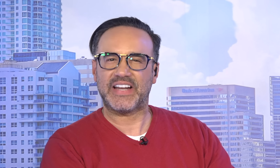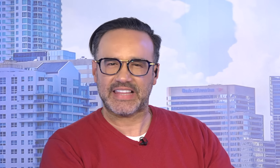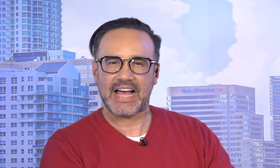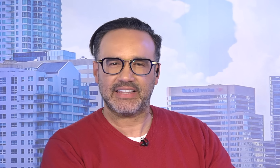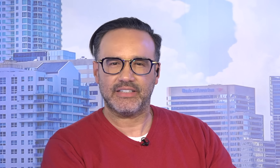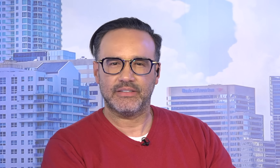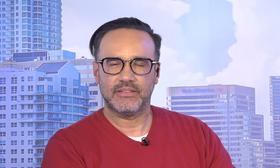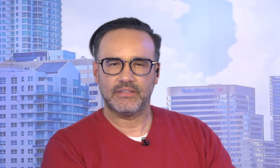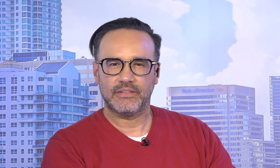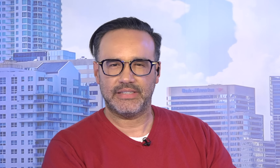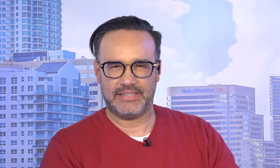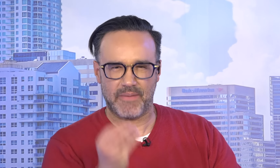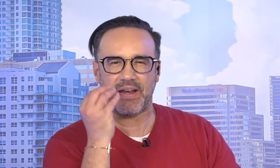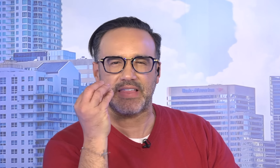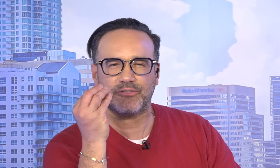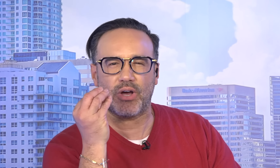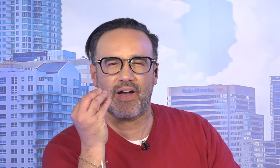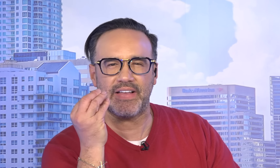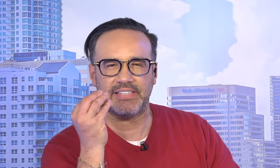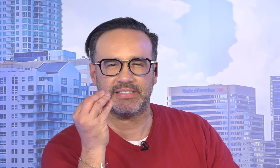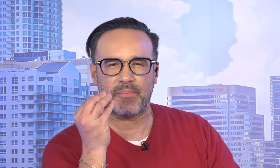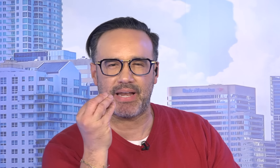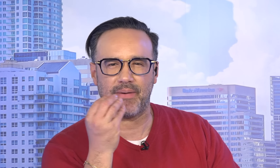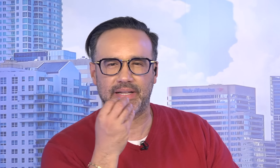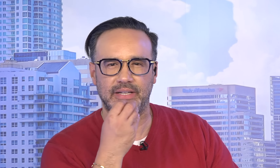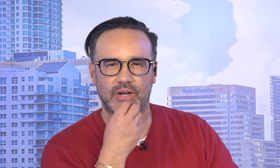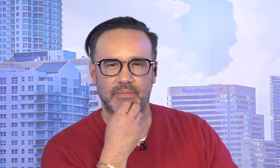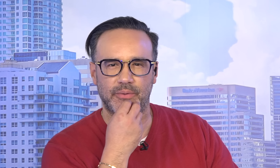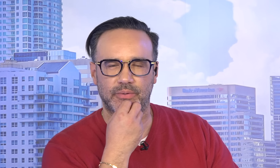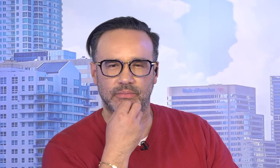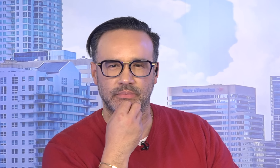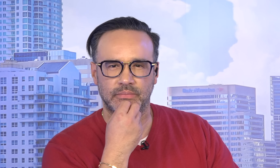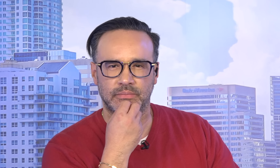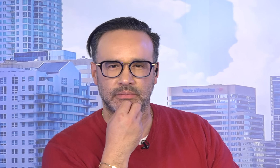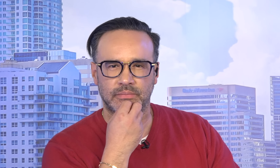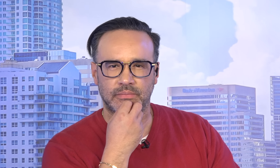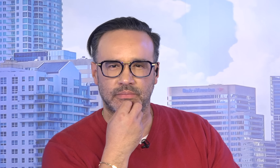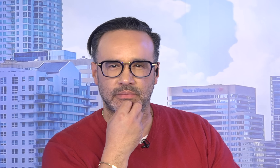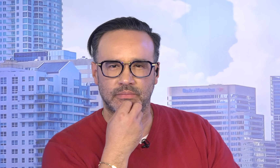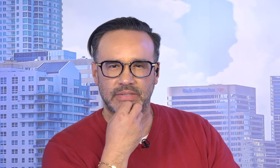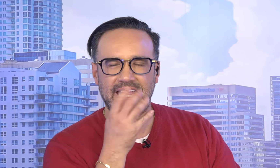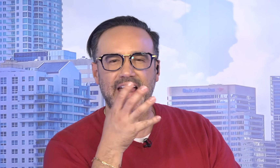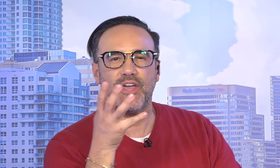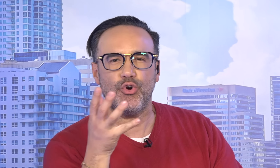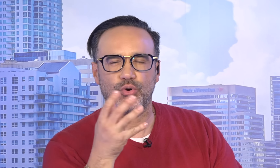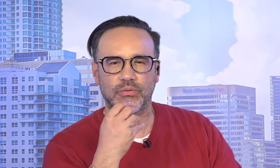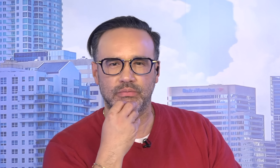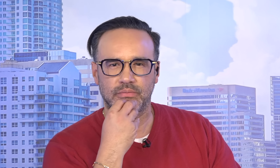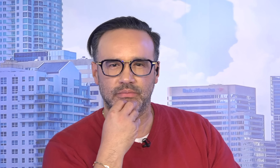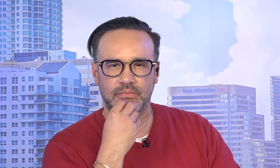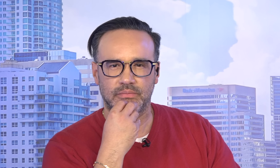¿De verdad? ¿De verdad tú acabas de decir esas palabras, Nicolás Maduro? Era de